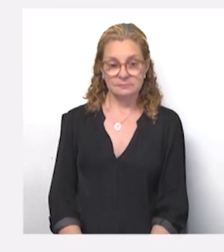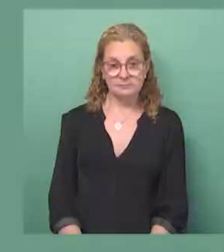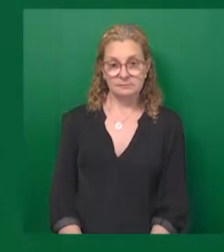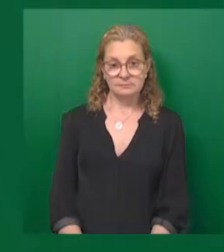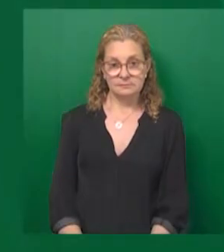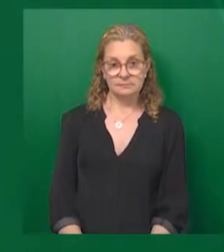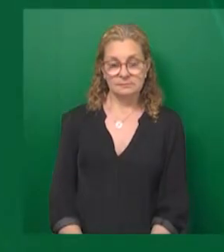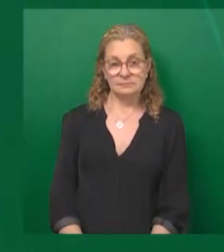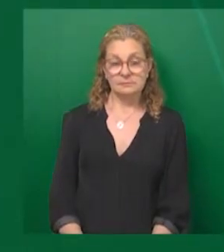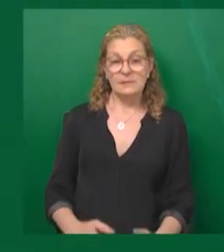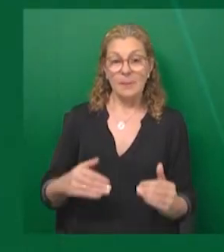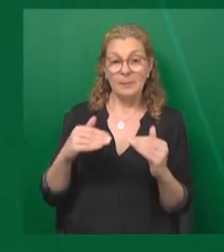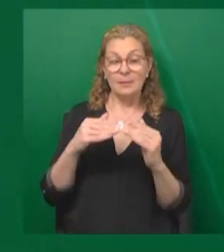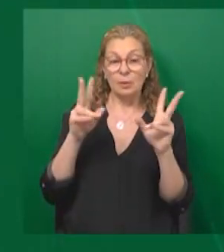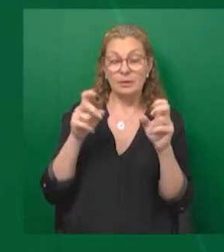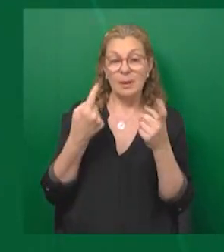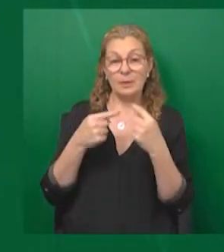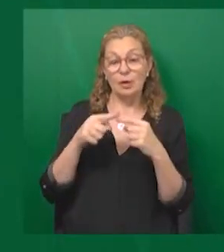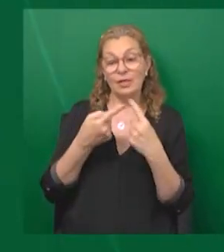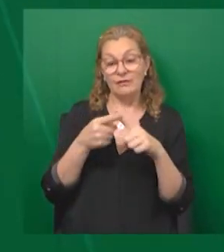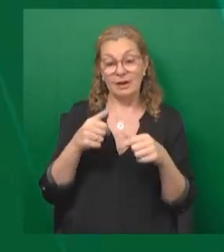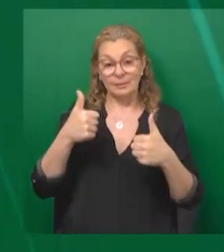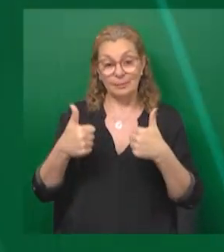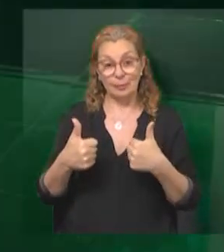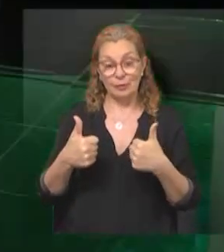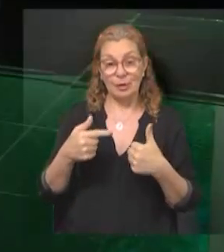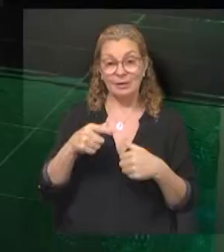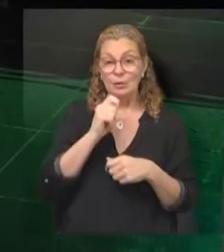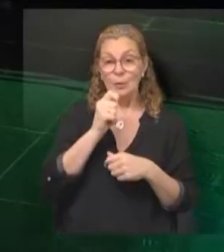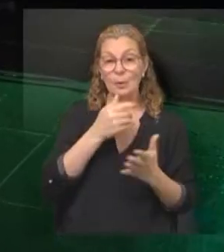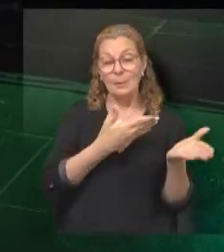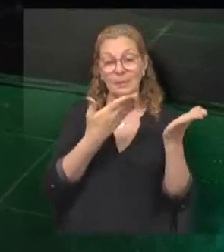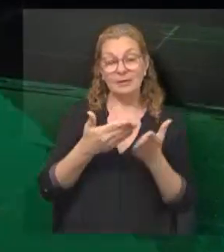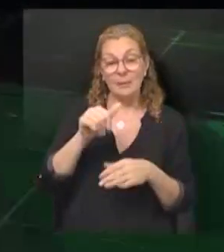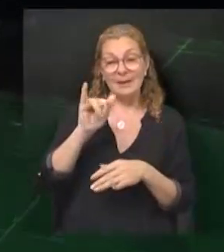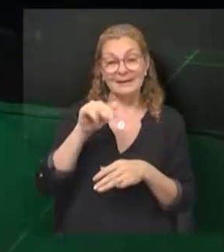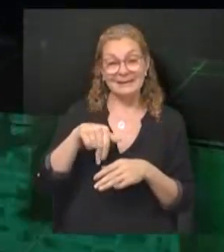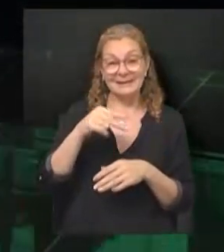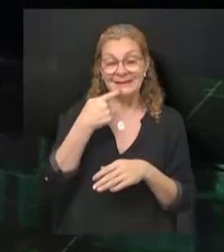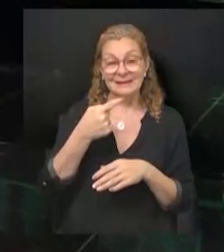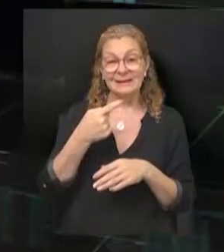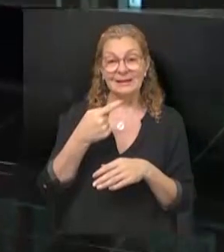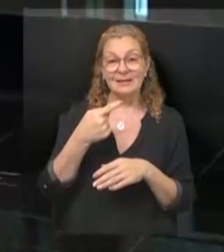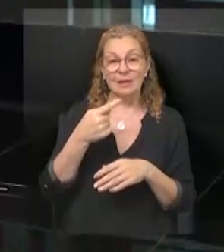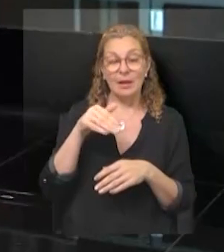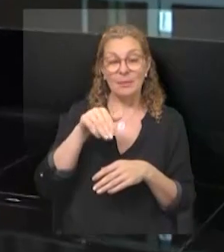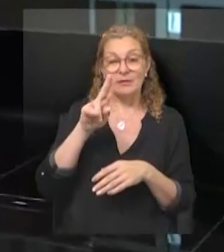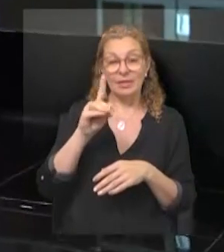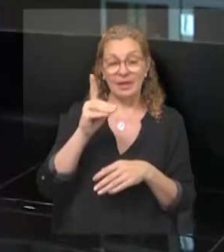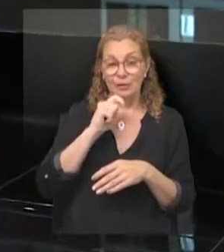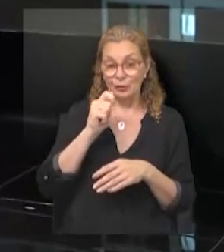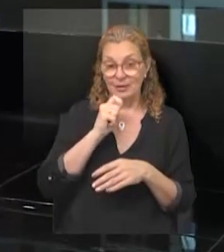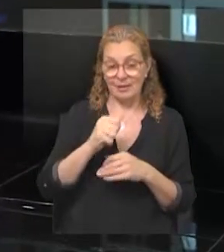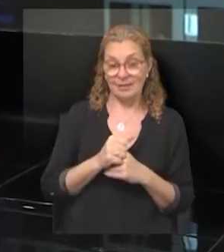beneficios mismo asunto pero otra posición esto viene con el móvil que ya presento de Martín Duarte en la edición central de mbd